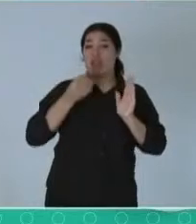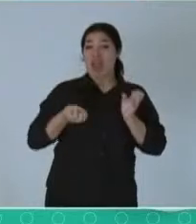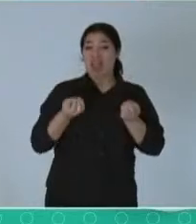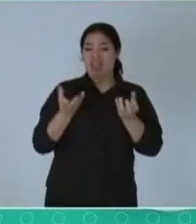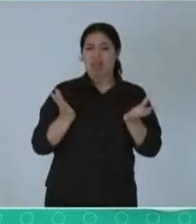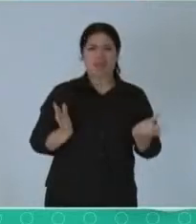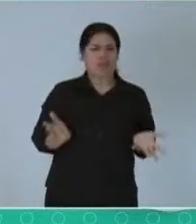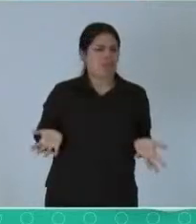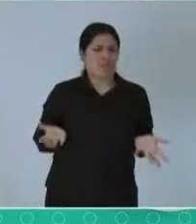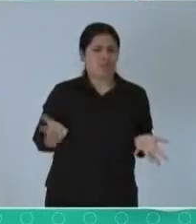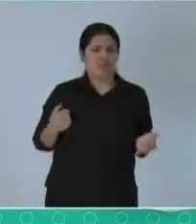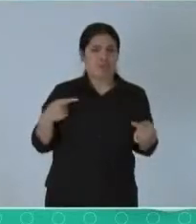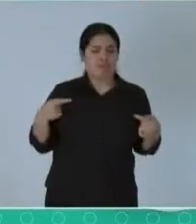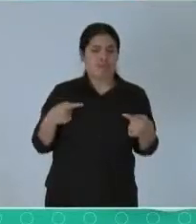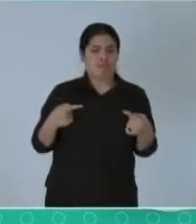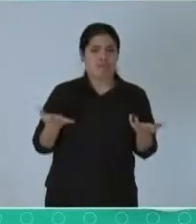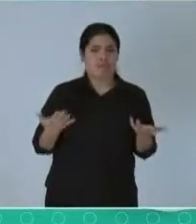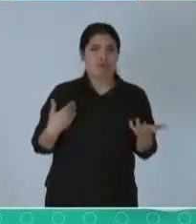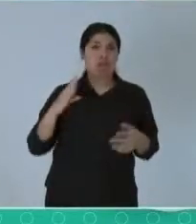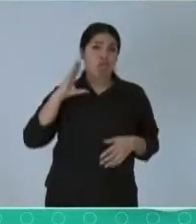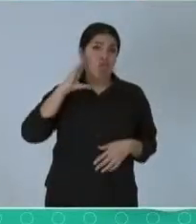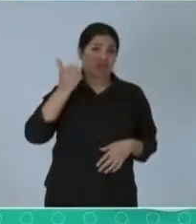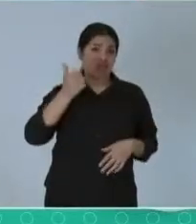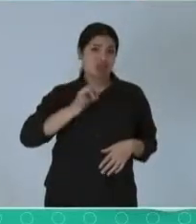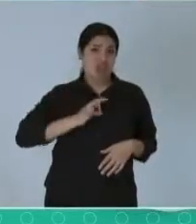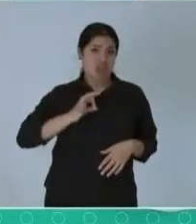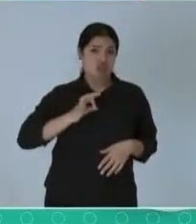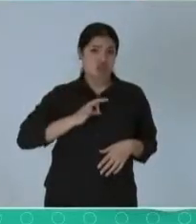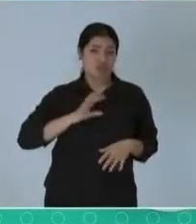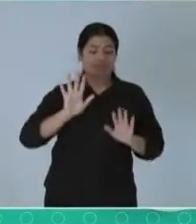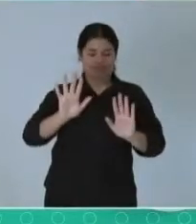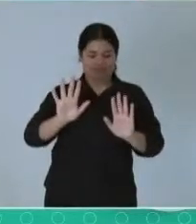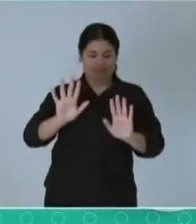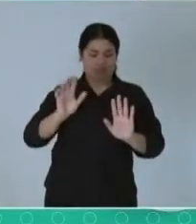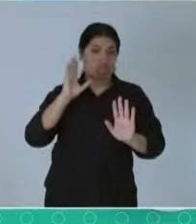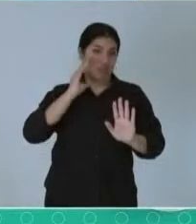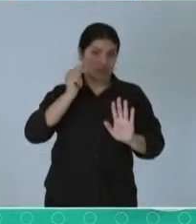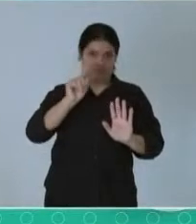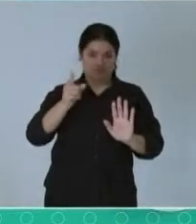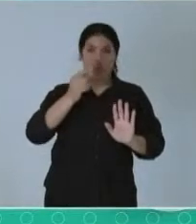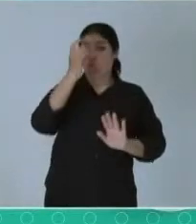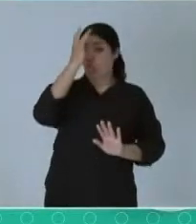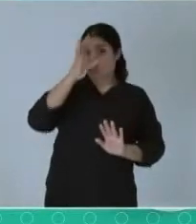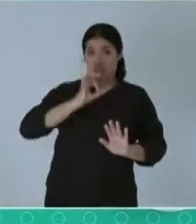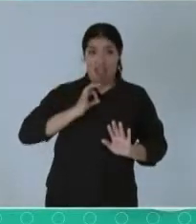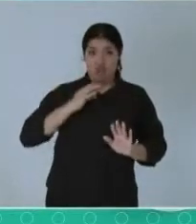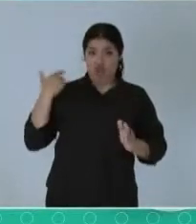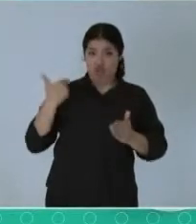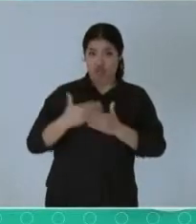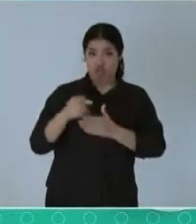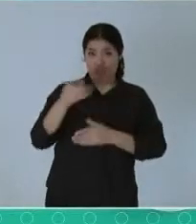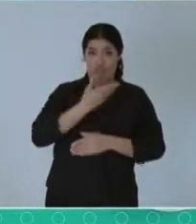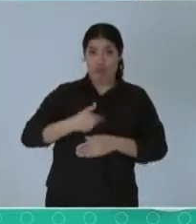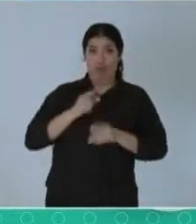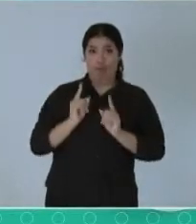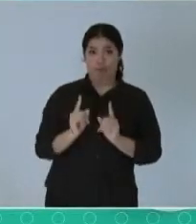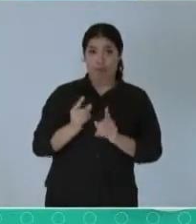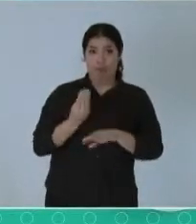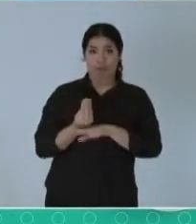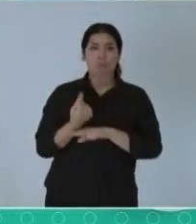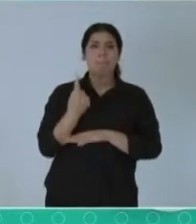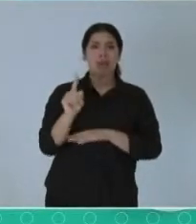ser que hace 16 años que gobiernan 12 años 12 años que gobiernan la comuna y no dieron respuesta a estas